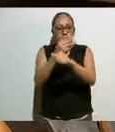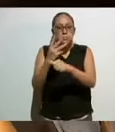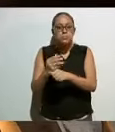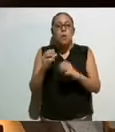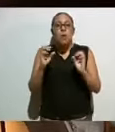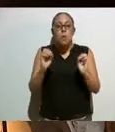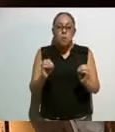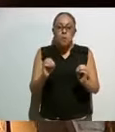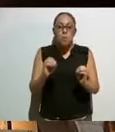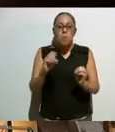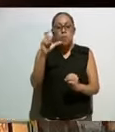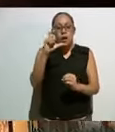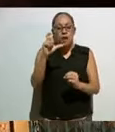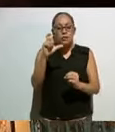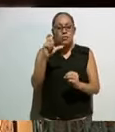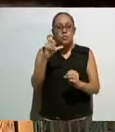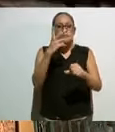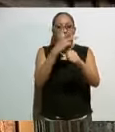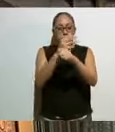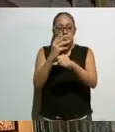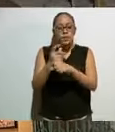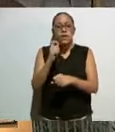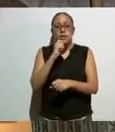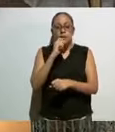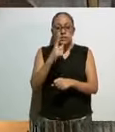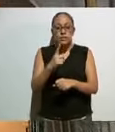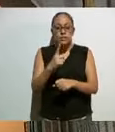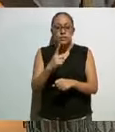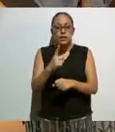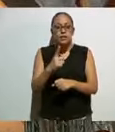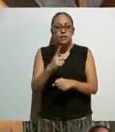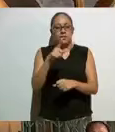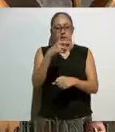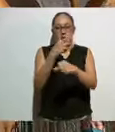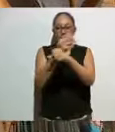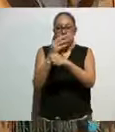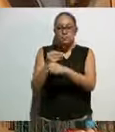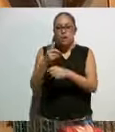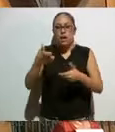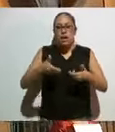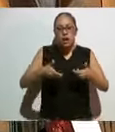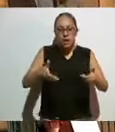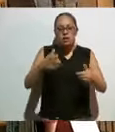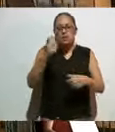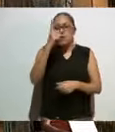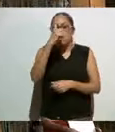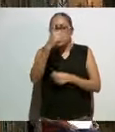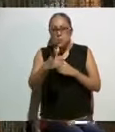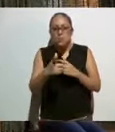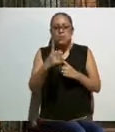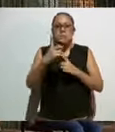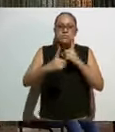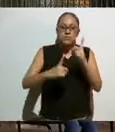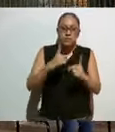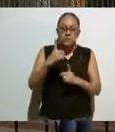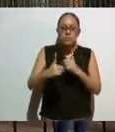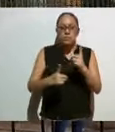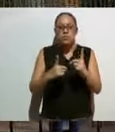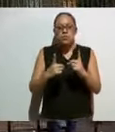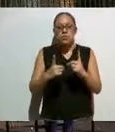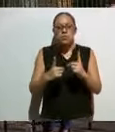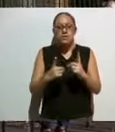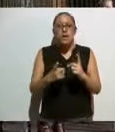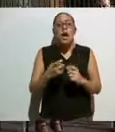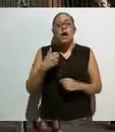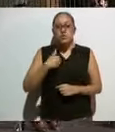ya estén terminadas las intervenciones urbanas, los espacios que se van a mejorar.